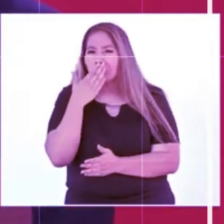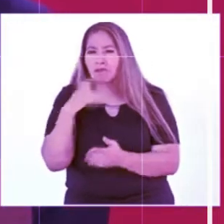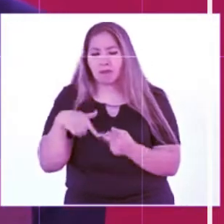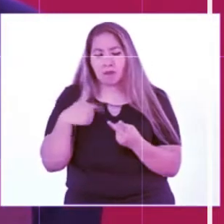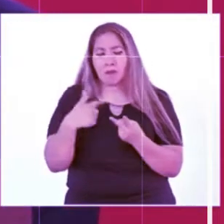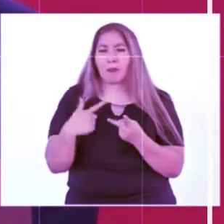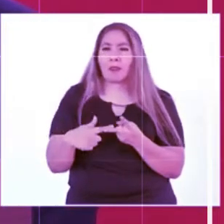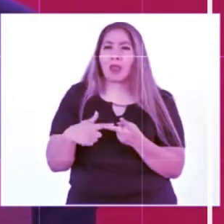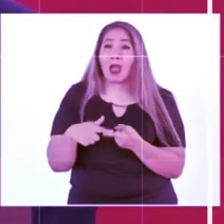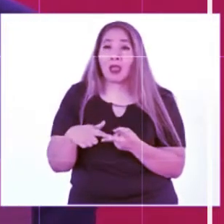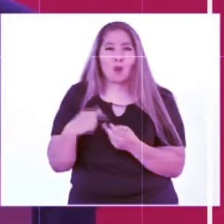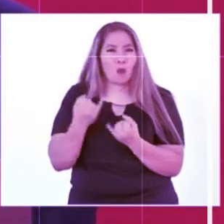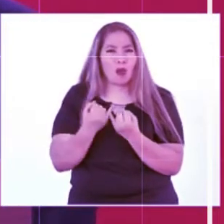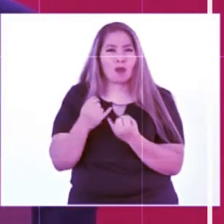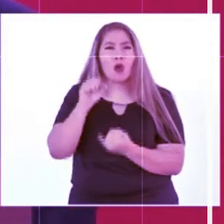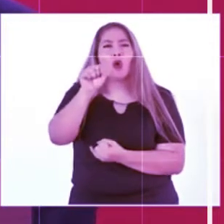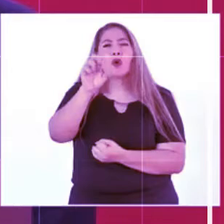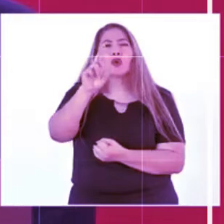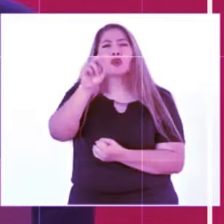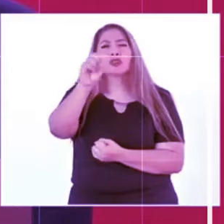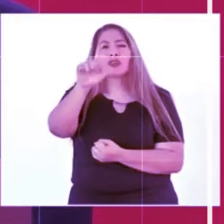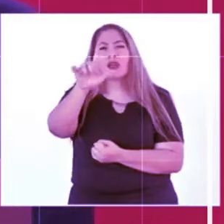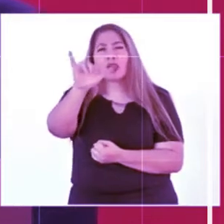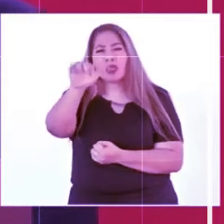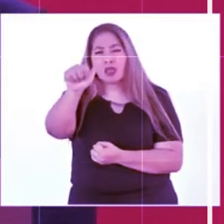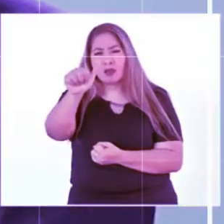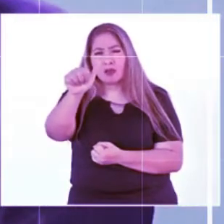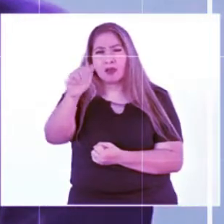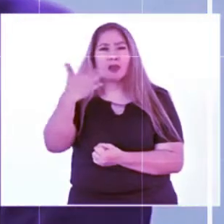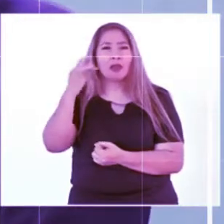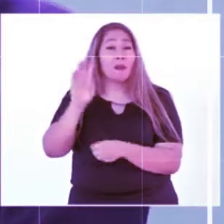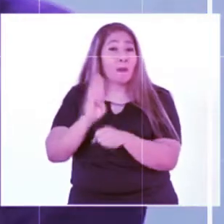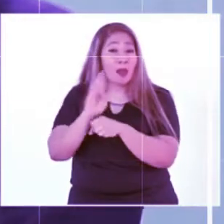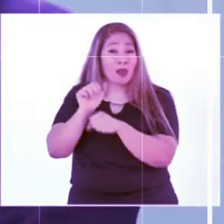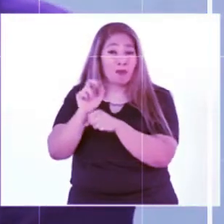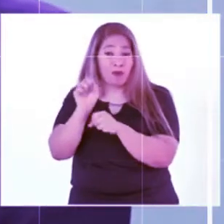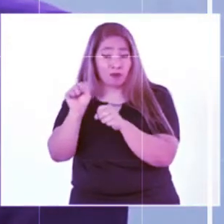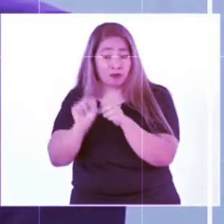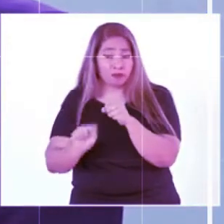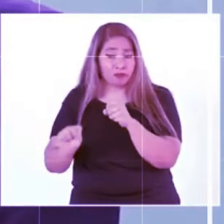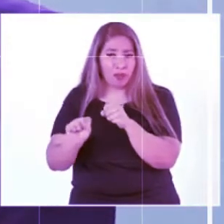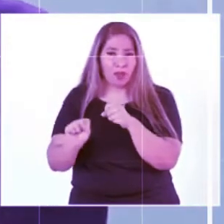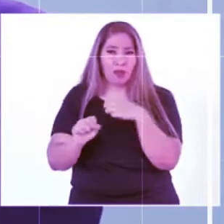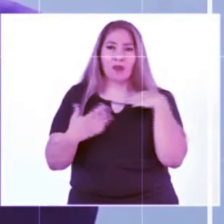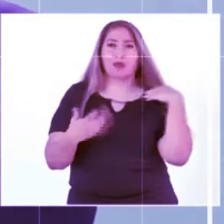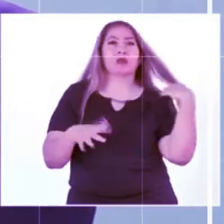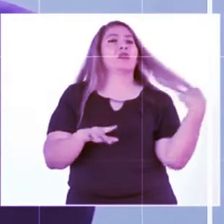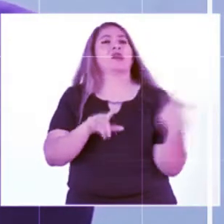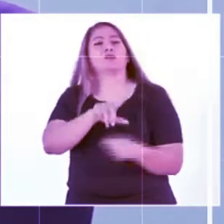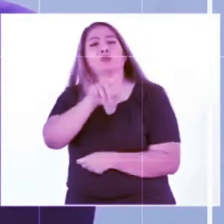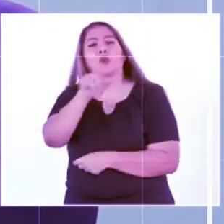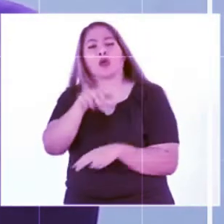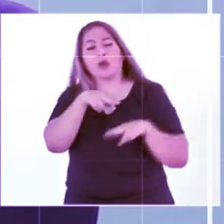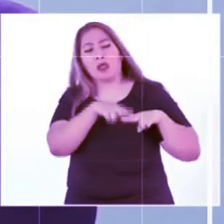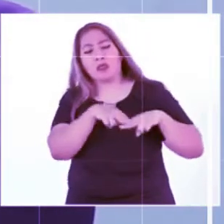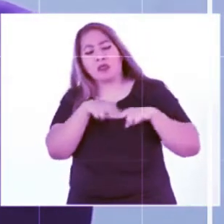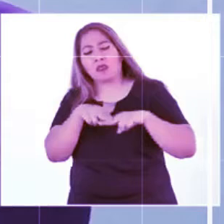Baja California Sur. El ferrocarril permitió detonar el cultivo del algodón,